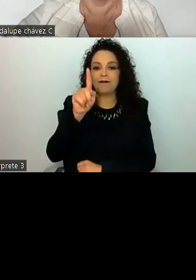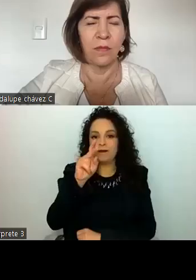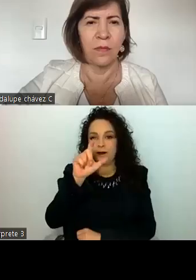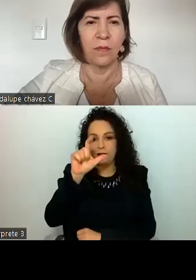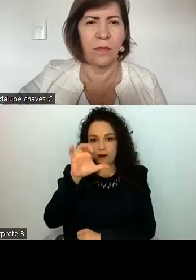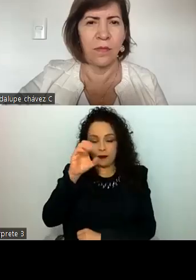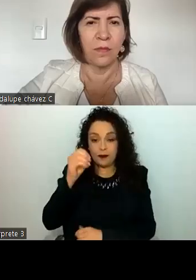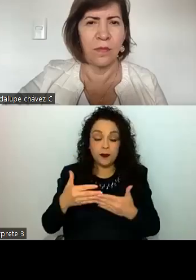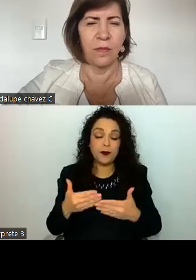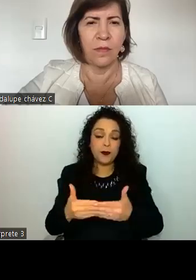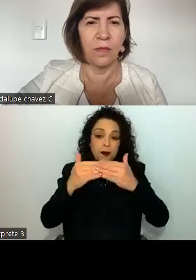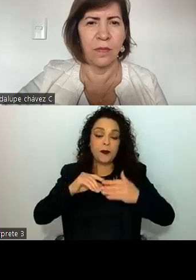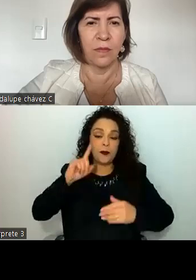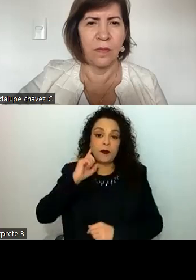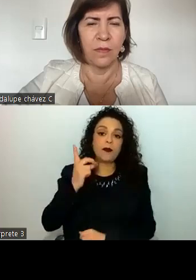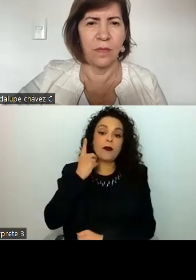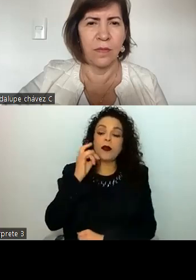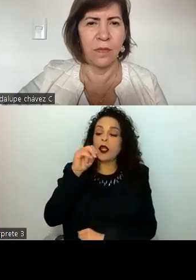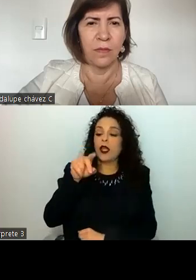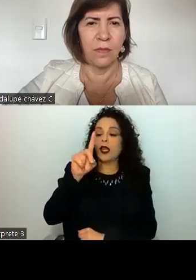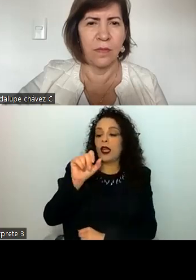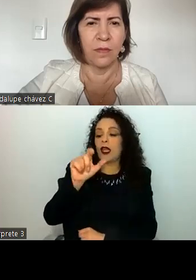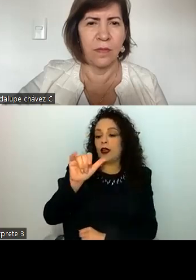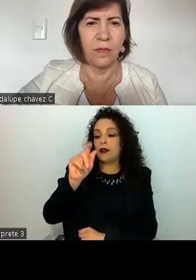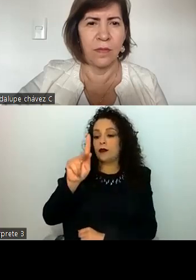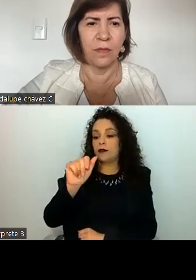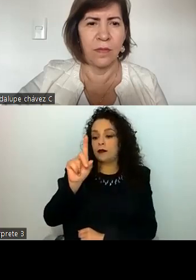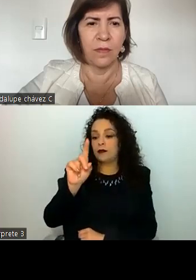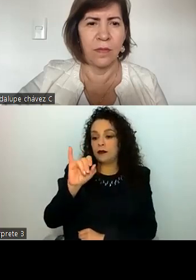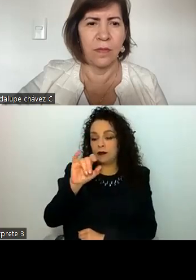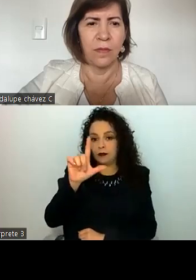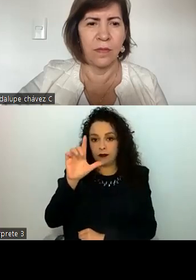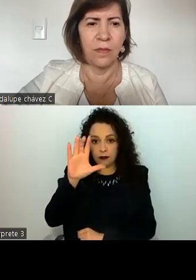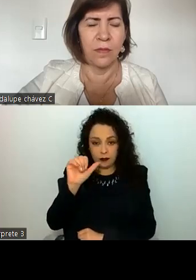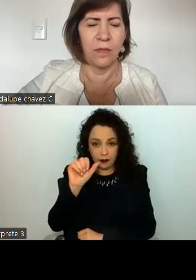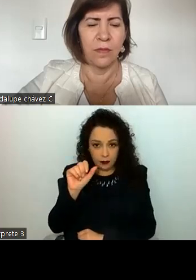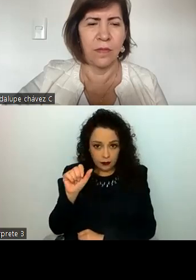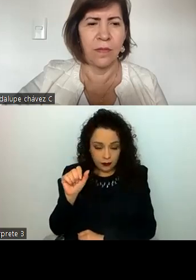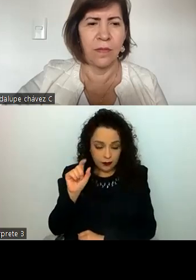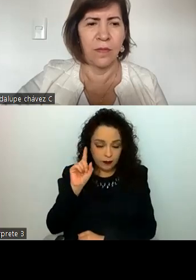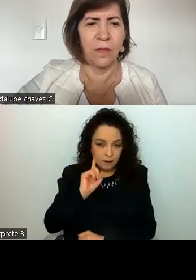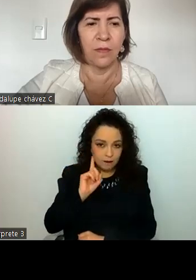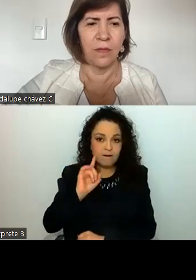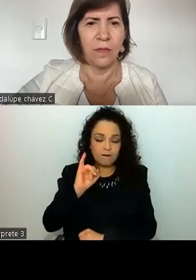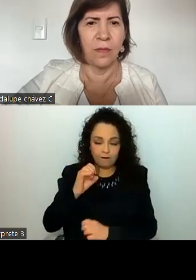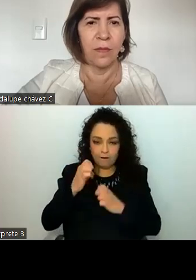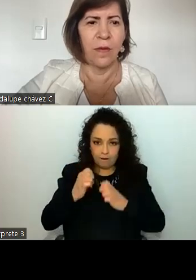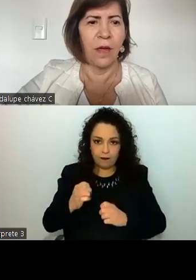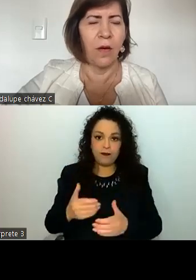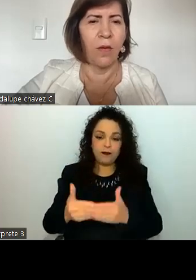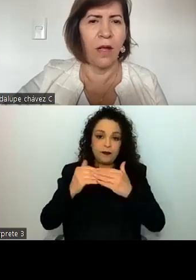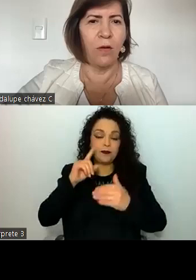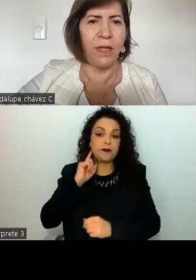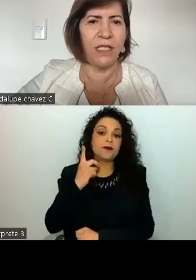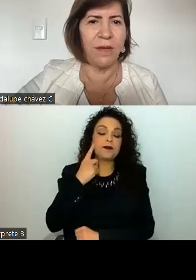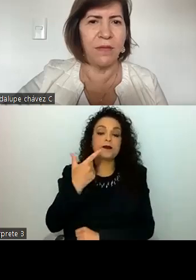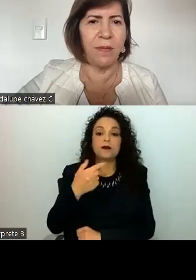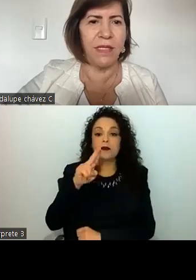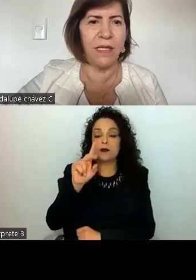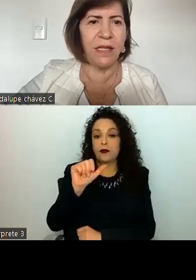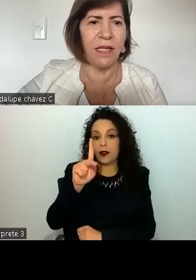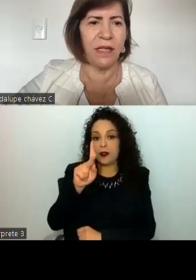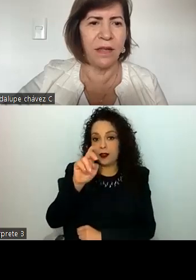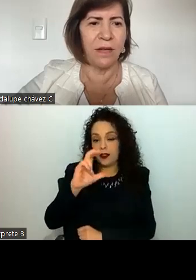Cadena. Indalí Pardillo Cadena, presente. Diputada María Guadalupe Chávez Contreras. Guadalupe